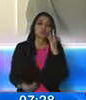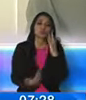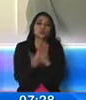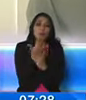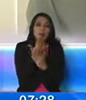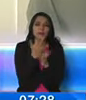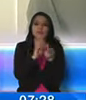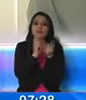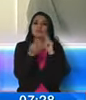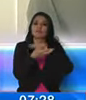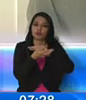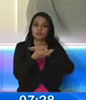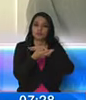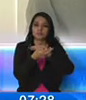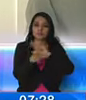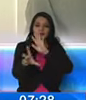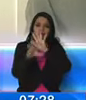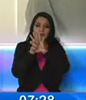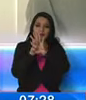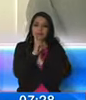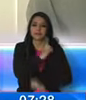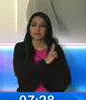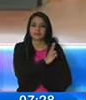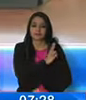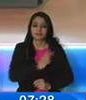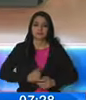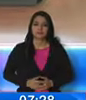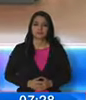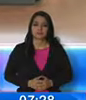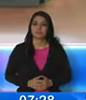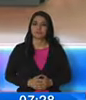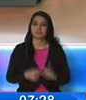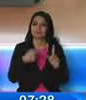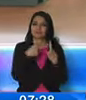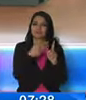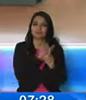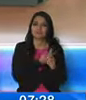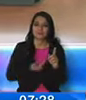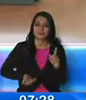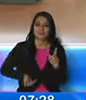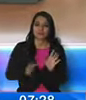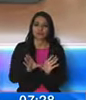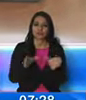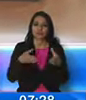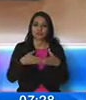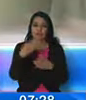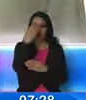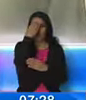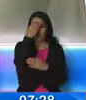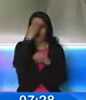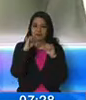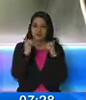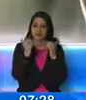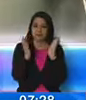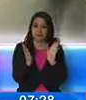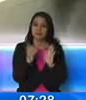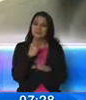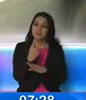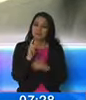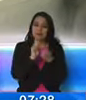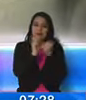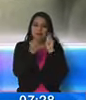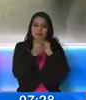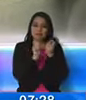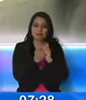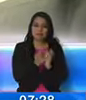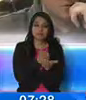en vigencia la reforma a la Ley Orgánica de Educación Superior. Augusto Espinosa, presidente de la Comisión de Educación, habla de posibles cambios relacionados